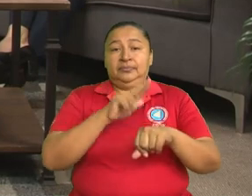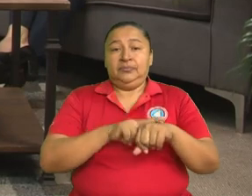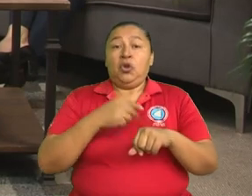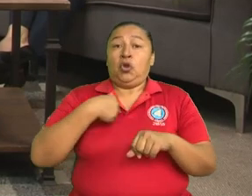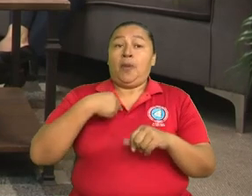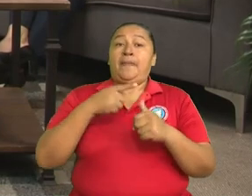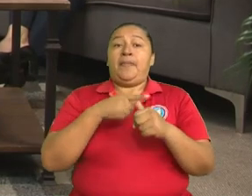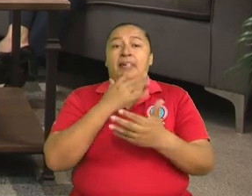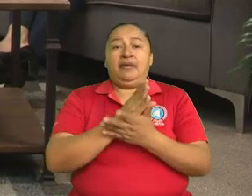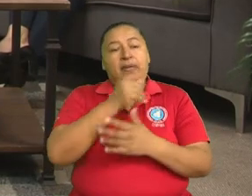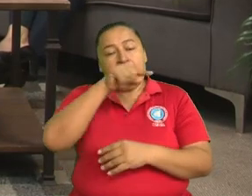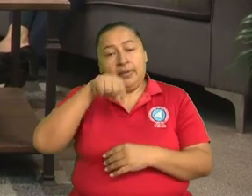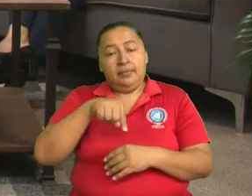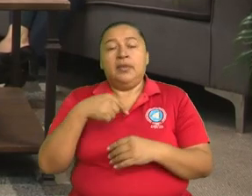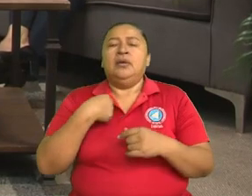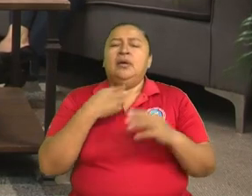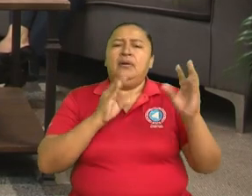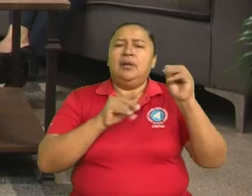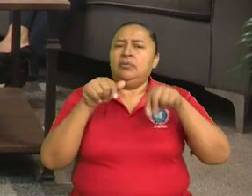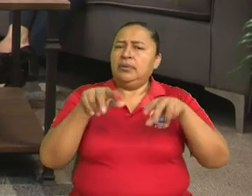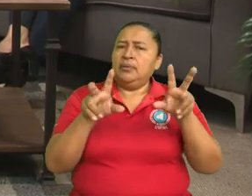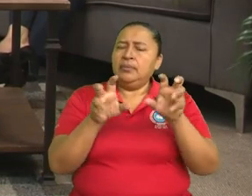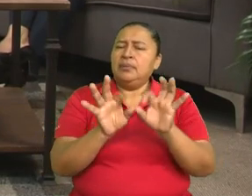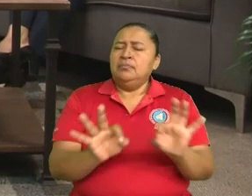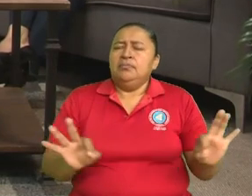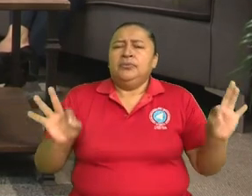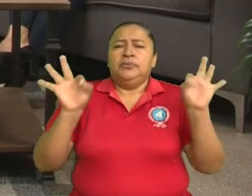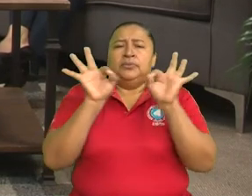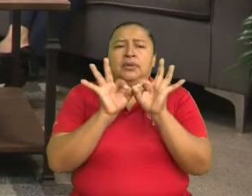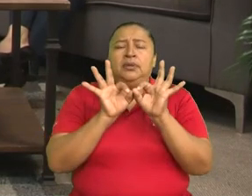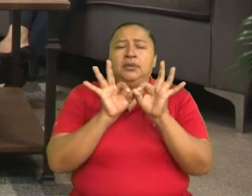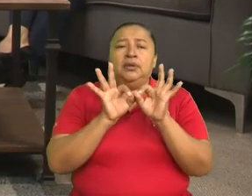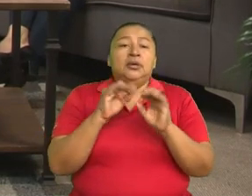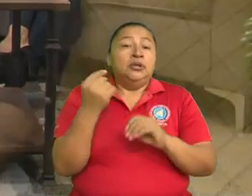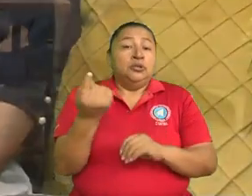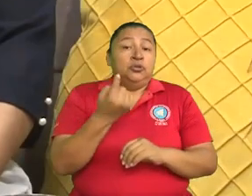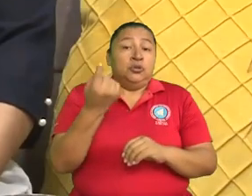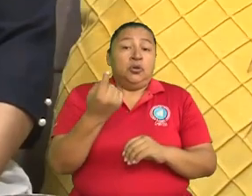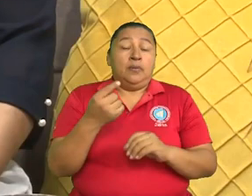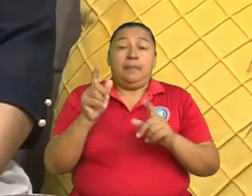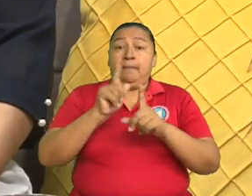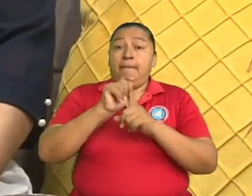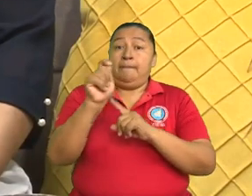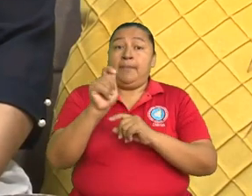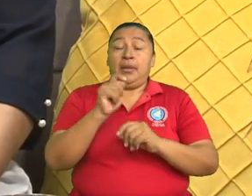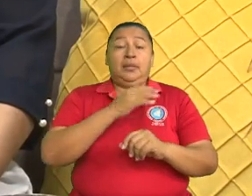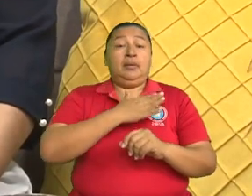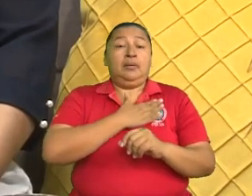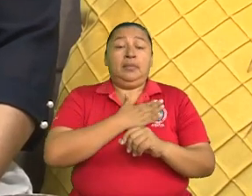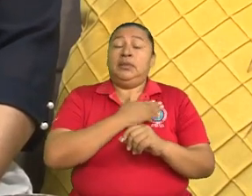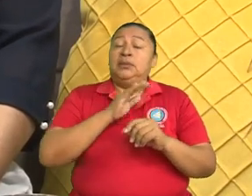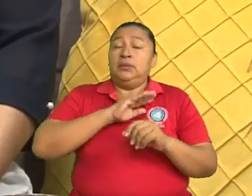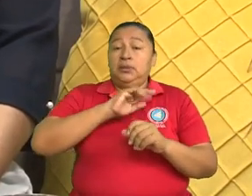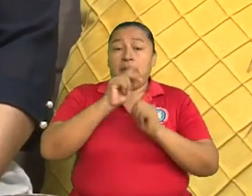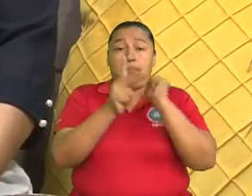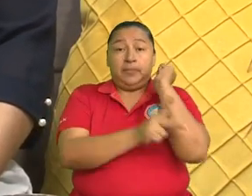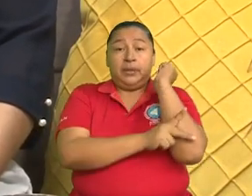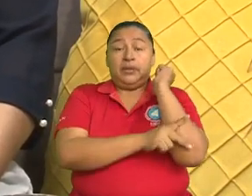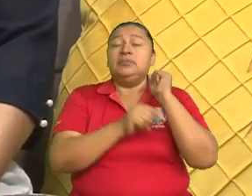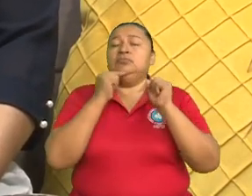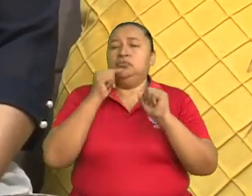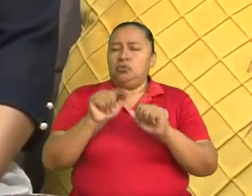acá. Claro. Y sobre todo hablar de este tema tan importante, ¿no? Que no solamente es el mes de la patria, que nosotros trabajamos el tema de